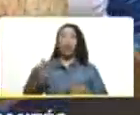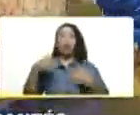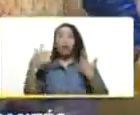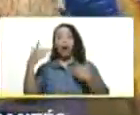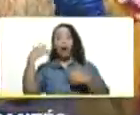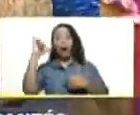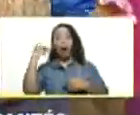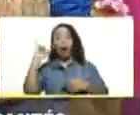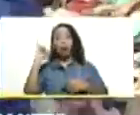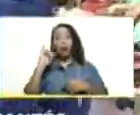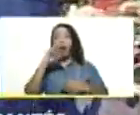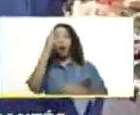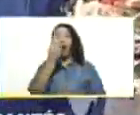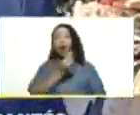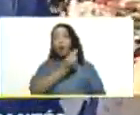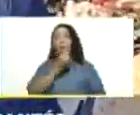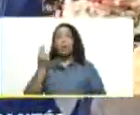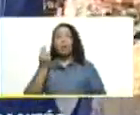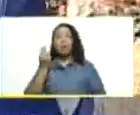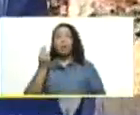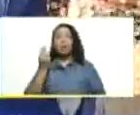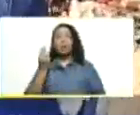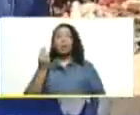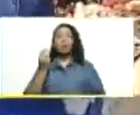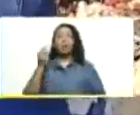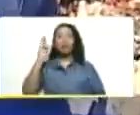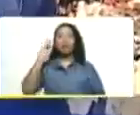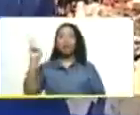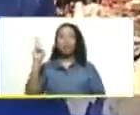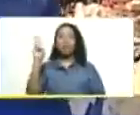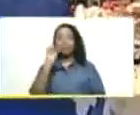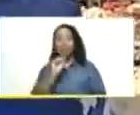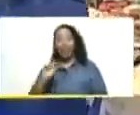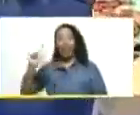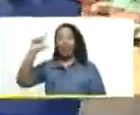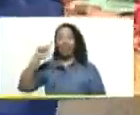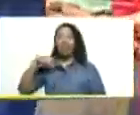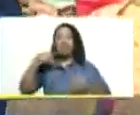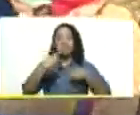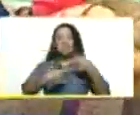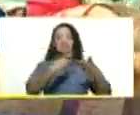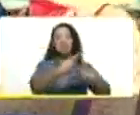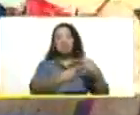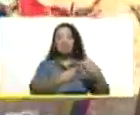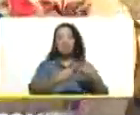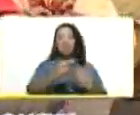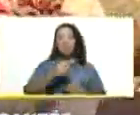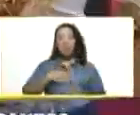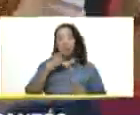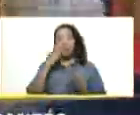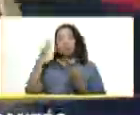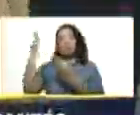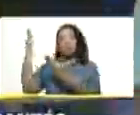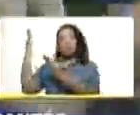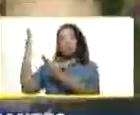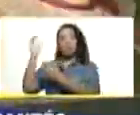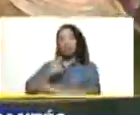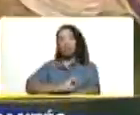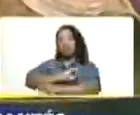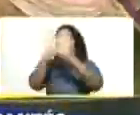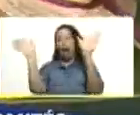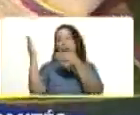han comprometido con la P mayúscula de la producción. Y aquí lo podemos ver claramente en